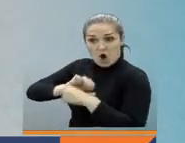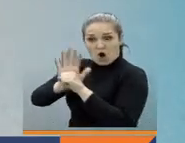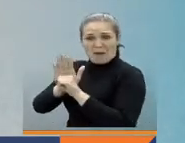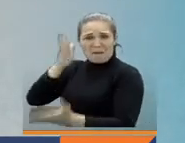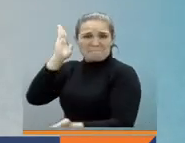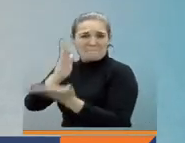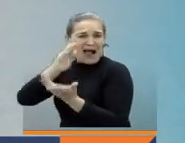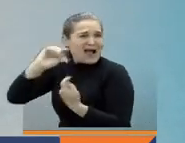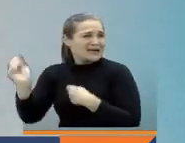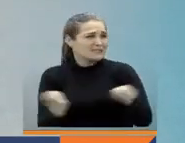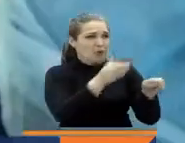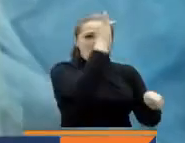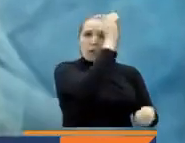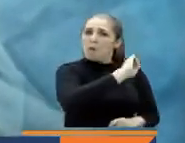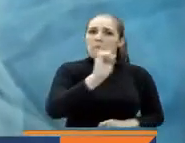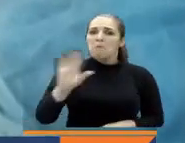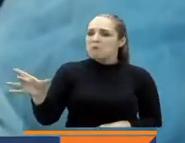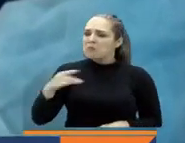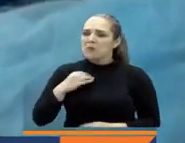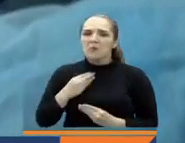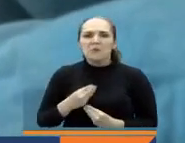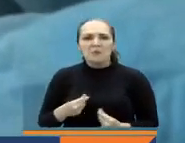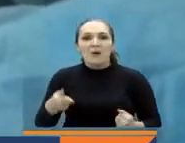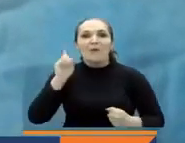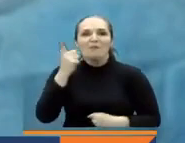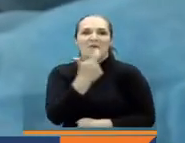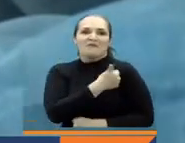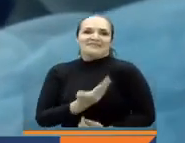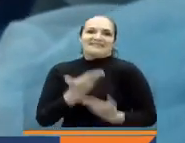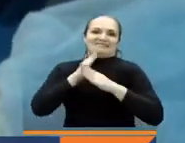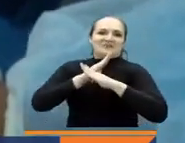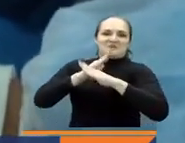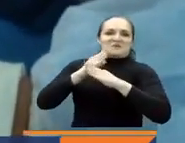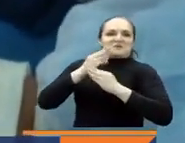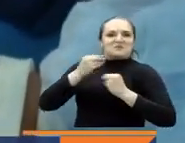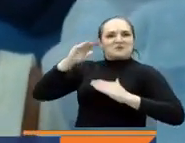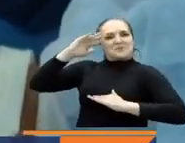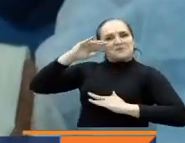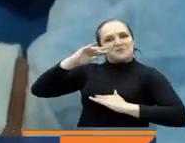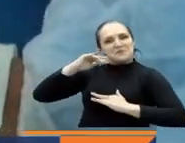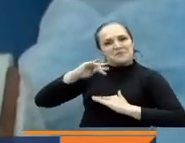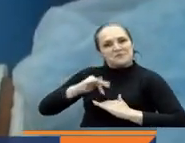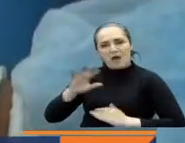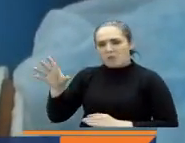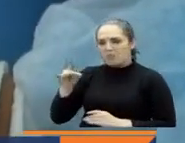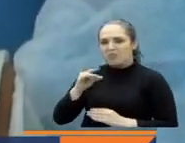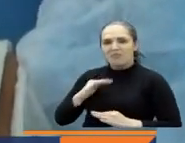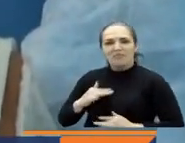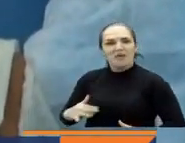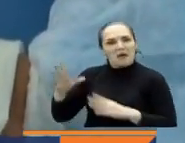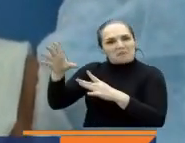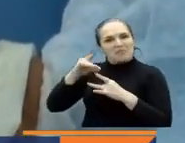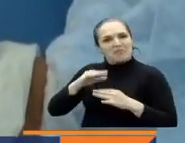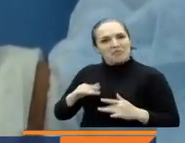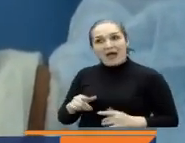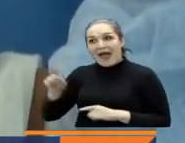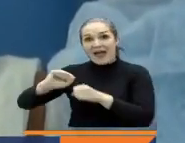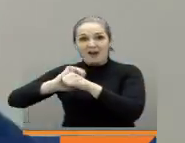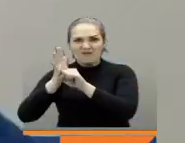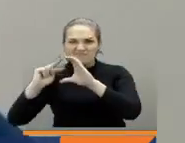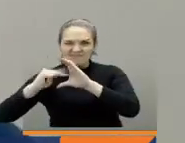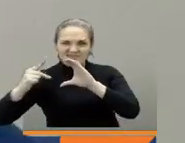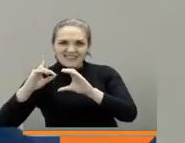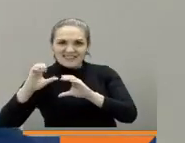de la variante Delta, completar el esquema de vacunación reduce en un 88% la mortalidad por complicaciones del virus. Sabemos